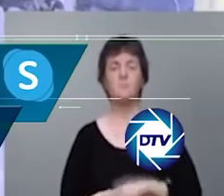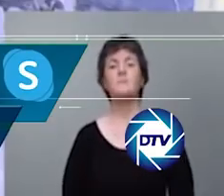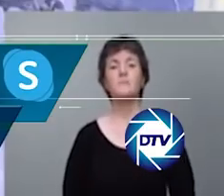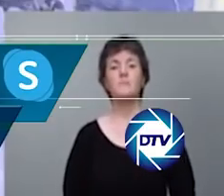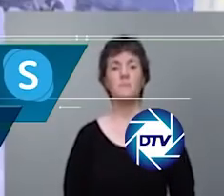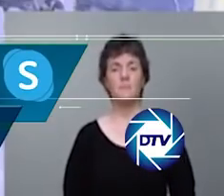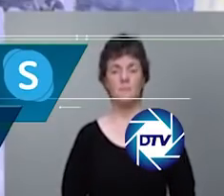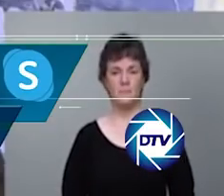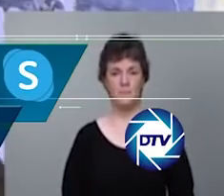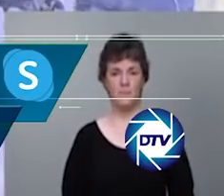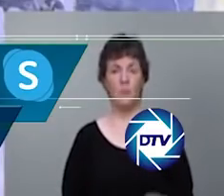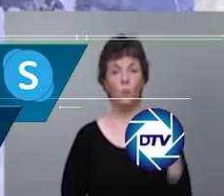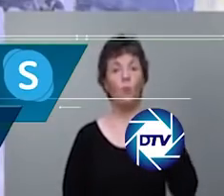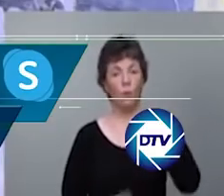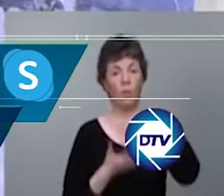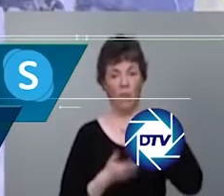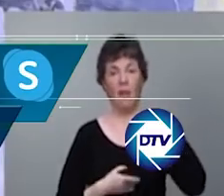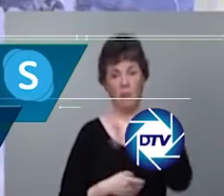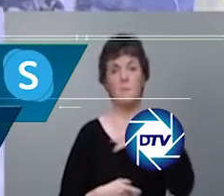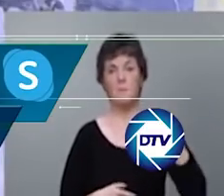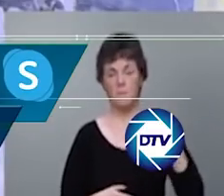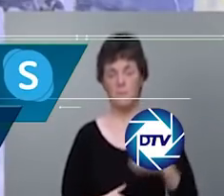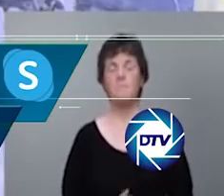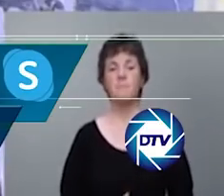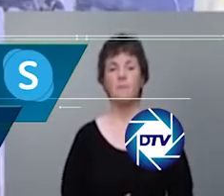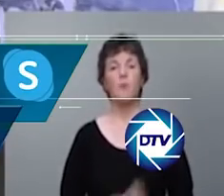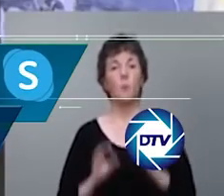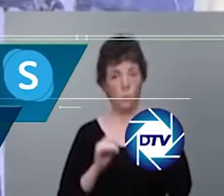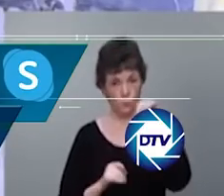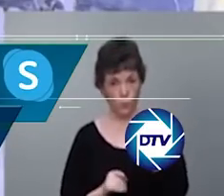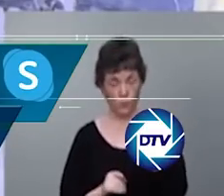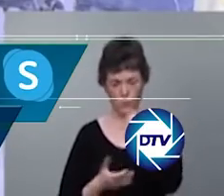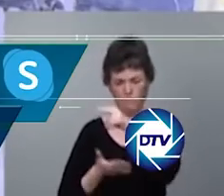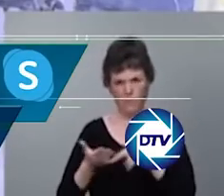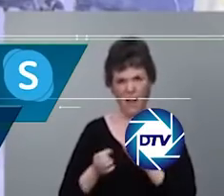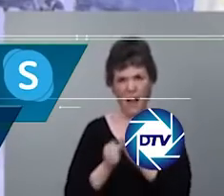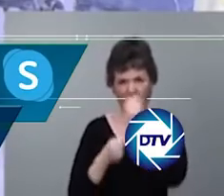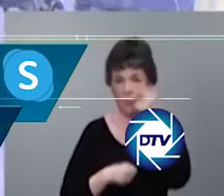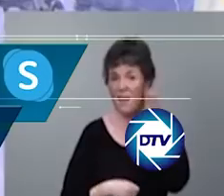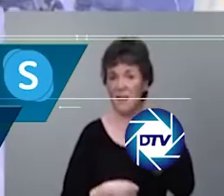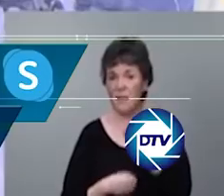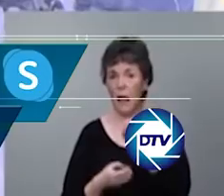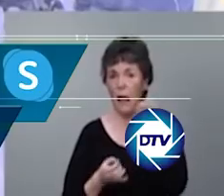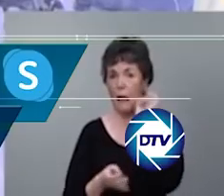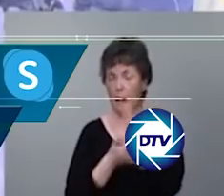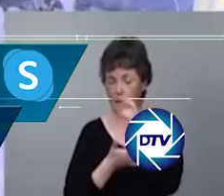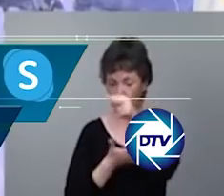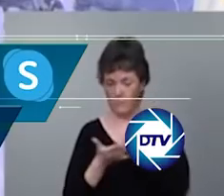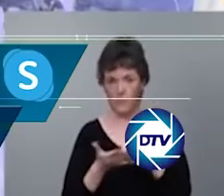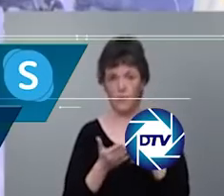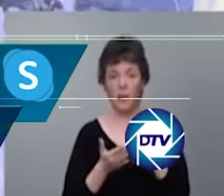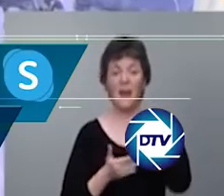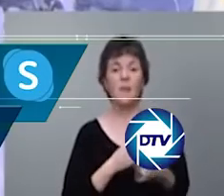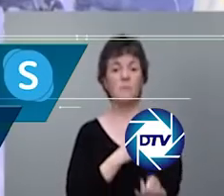fuéramos socialistas, que fuéramos populares, como soy yo, da igual. No, nos han helado el corazón, nos han helado la